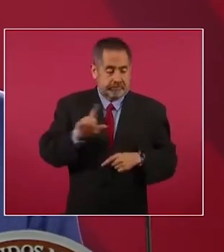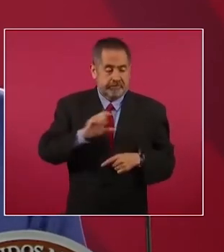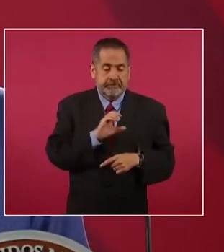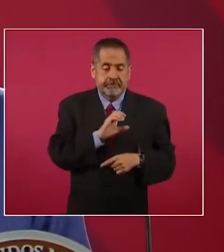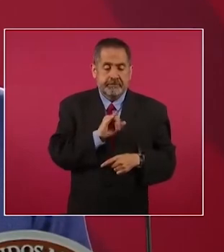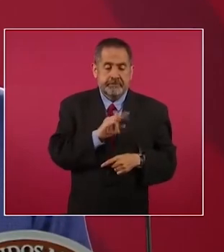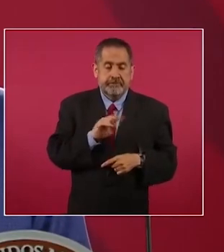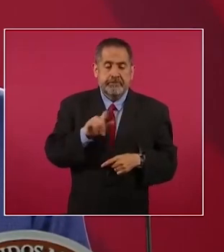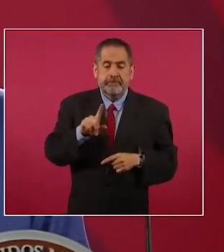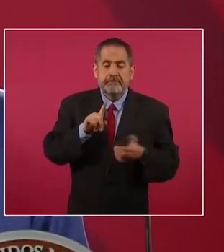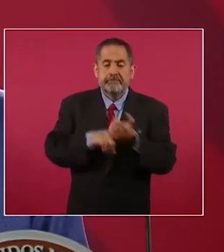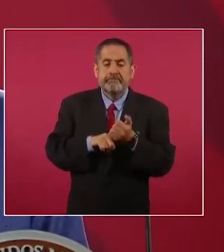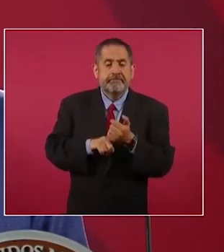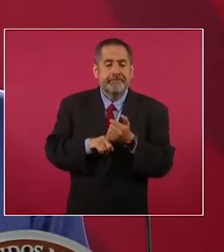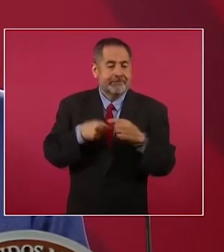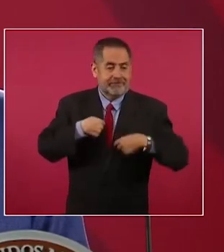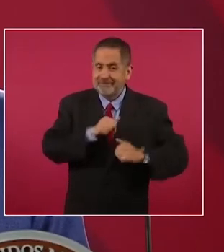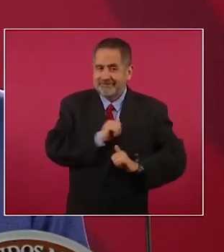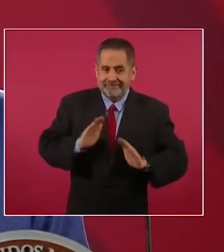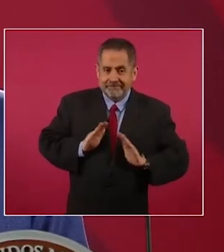civiles,